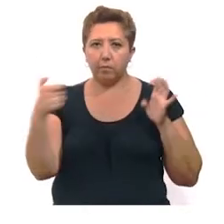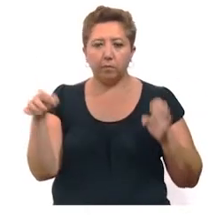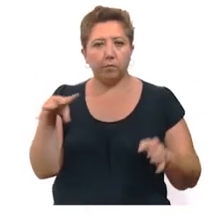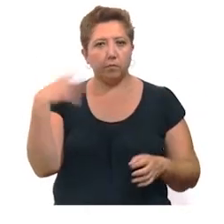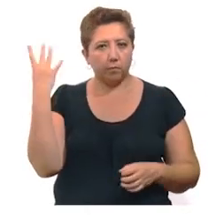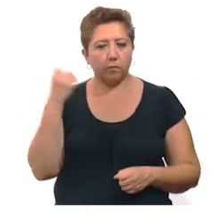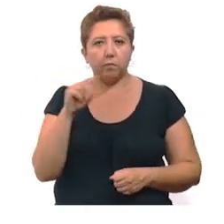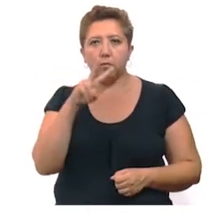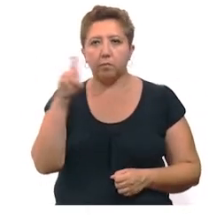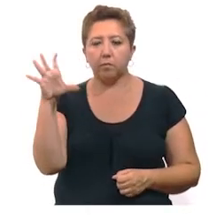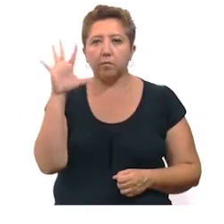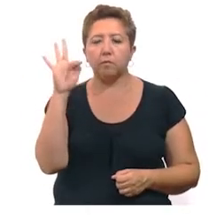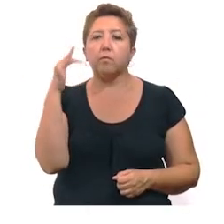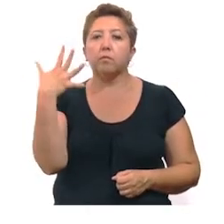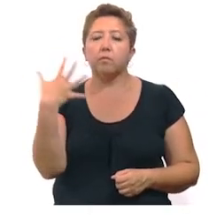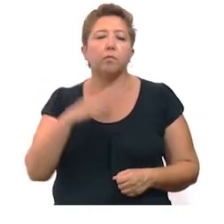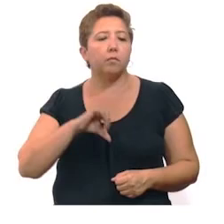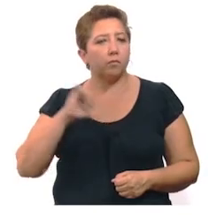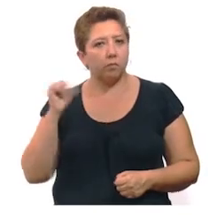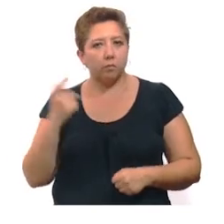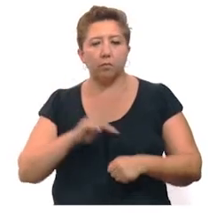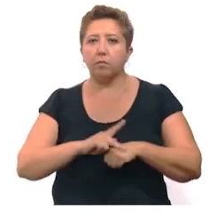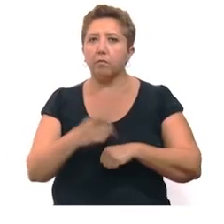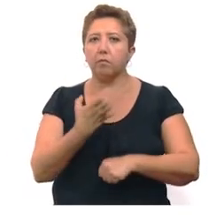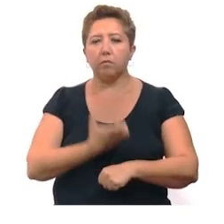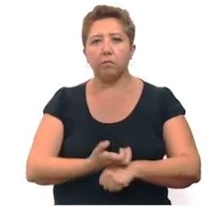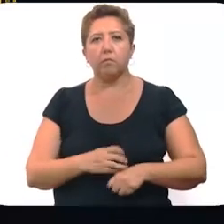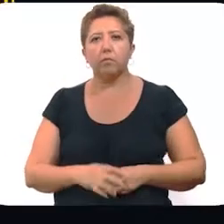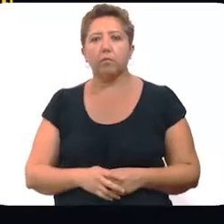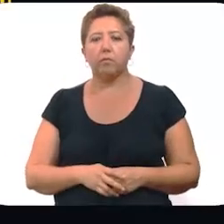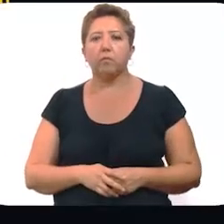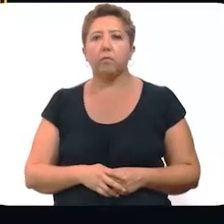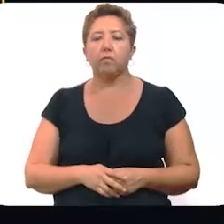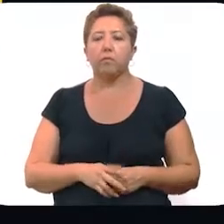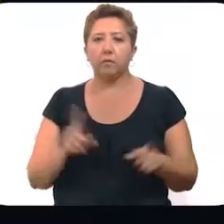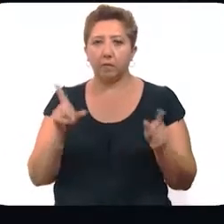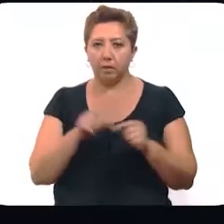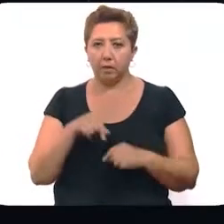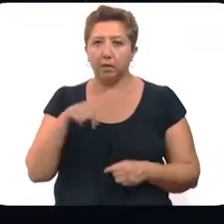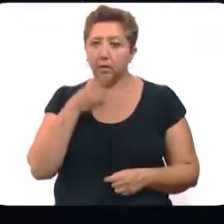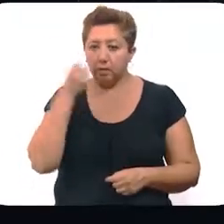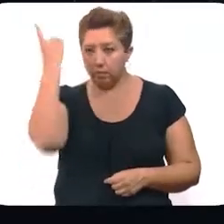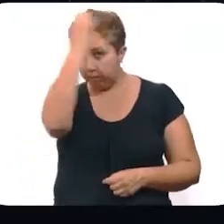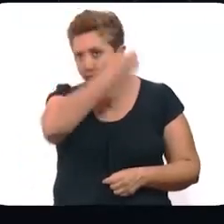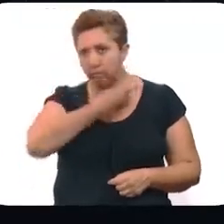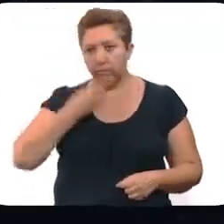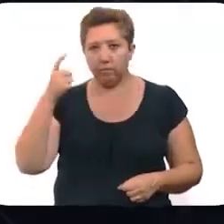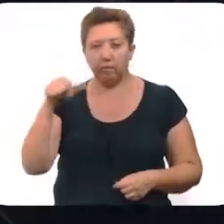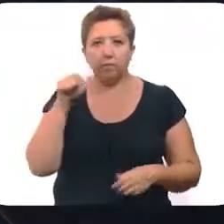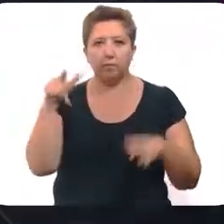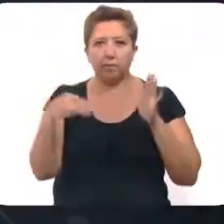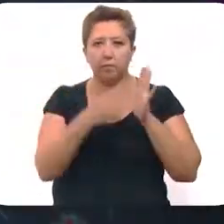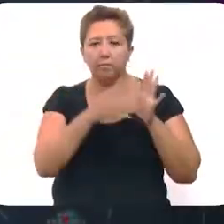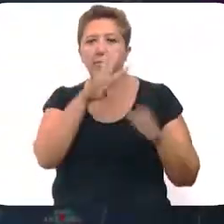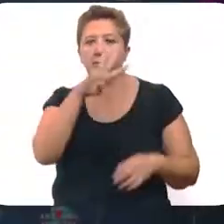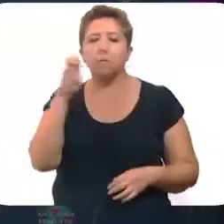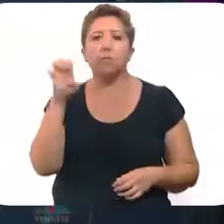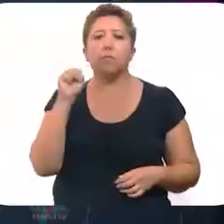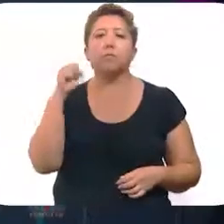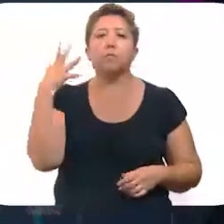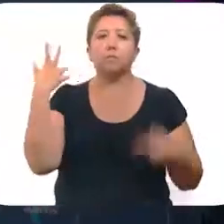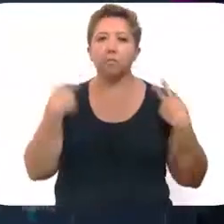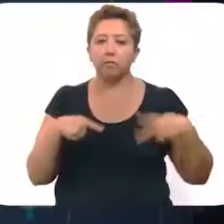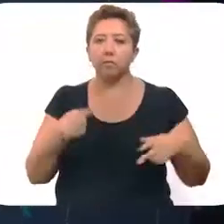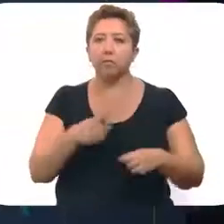casos positivos, 245 son de otro país u otro estado. Específicamente, se han diagnosticado